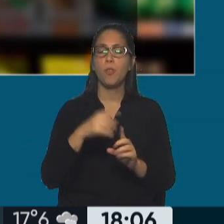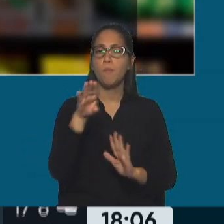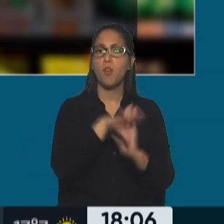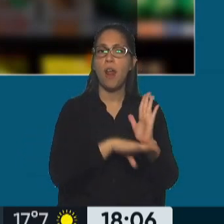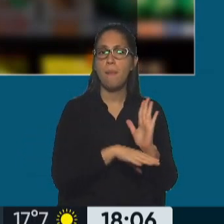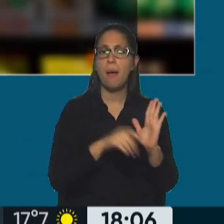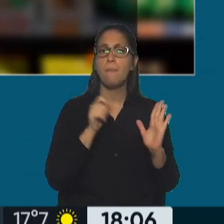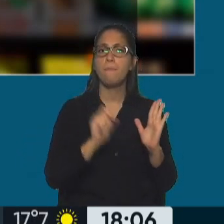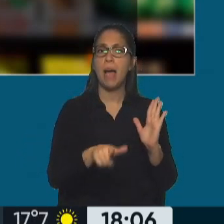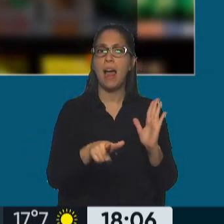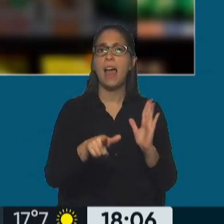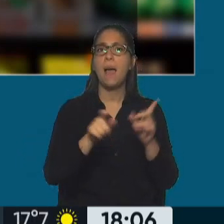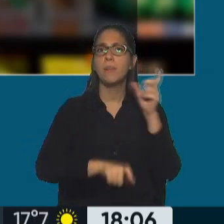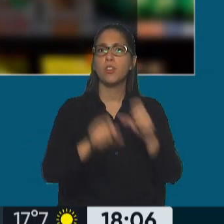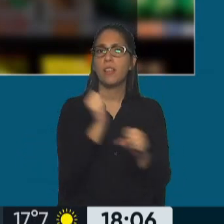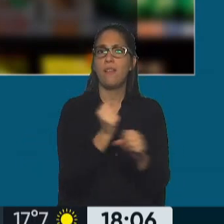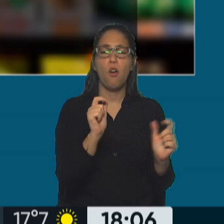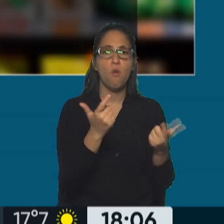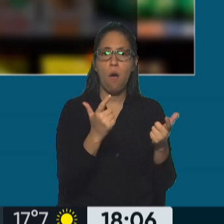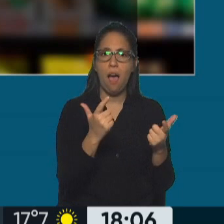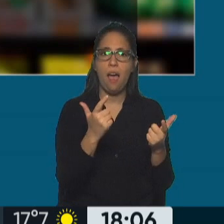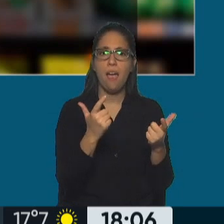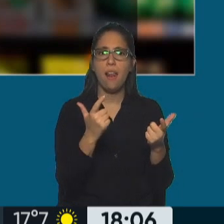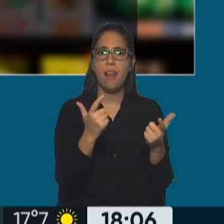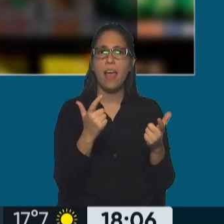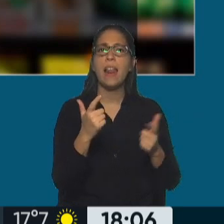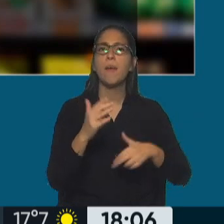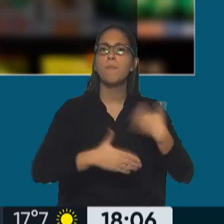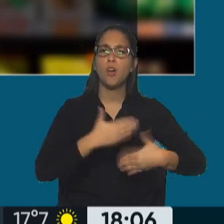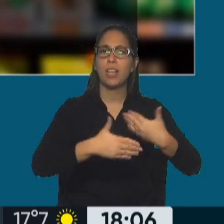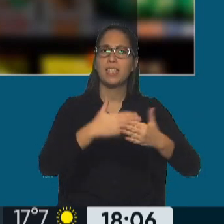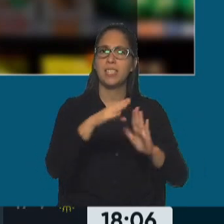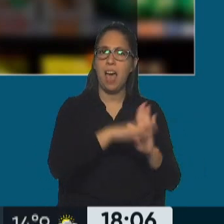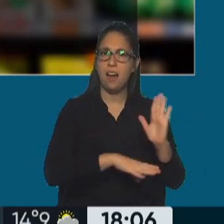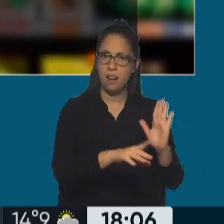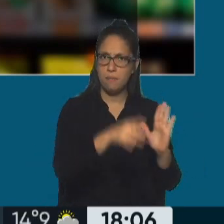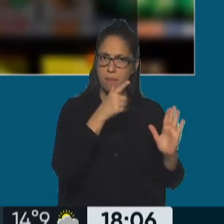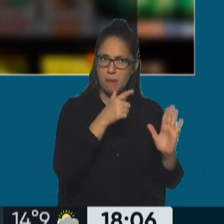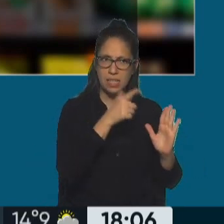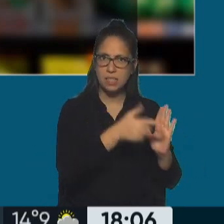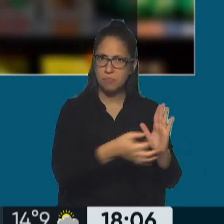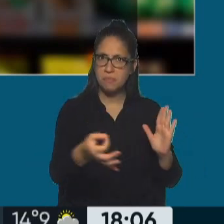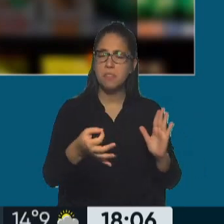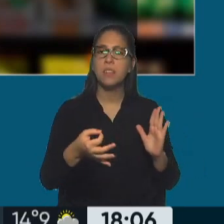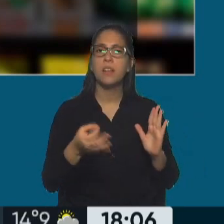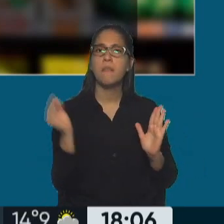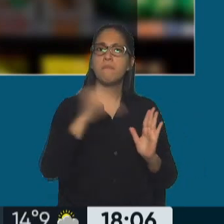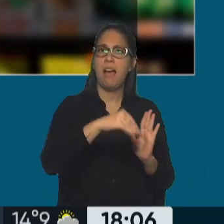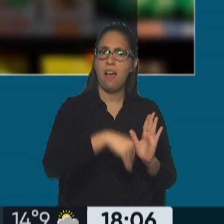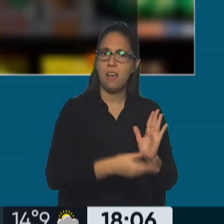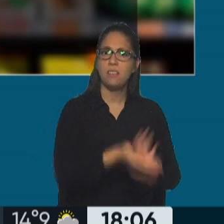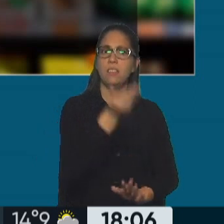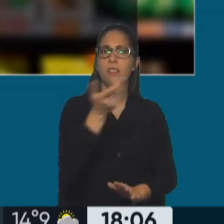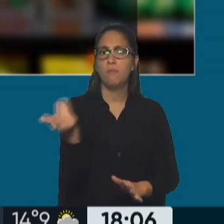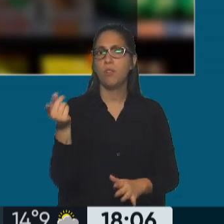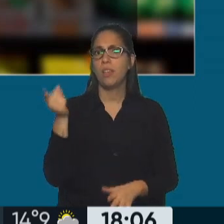programa para quienes no tienen trabajo, el programa Progresar creo que es, y demás, tratando de neutralizar este